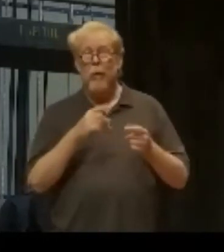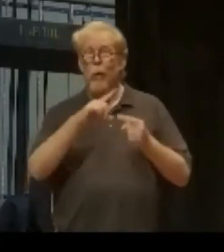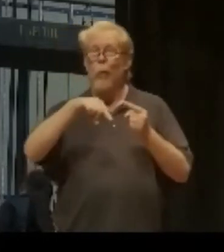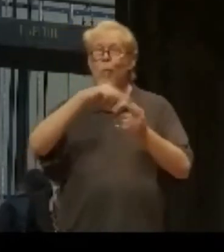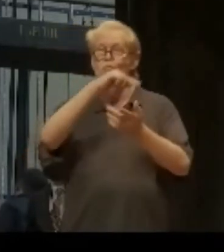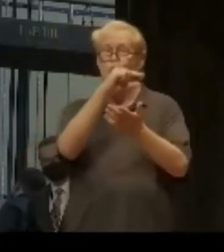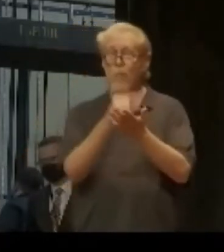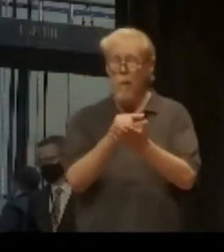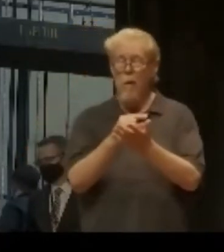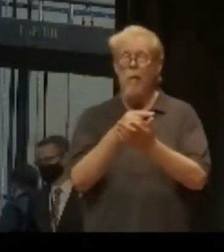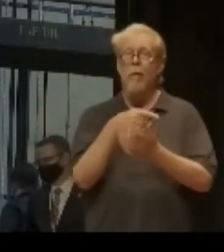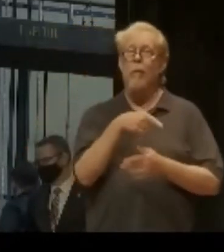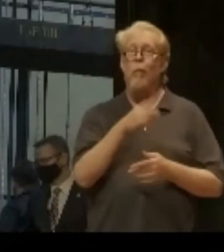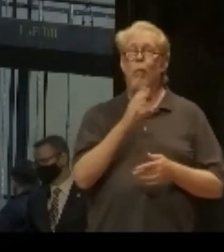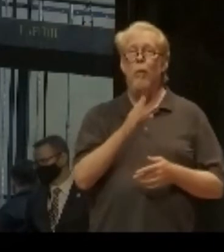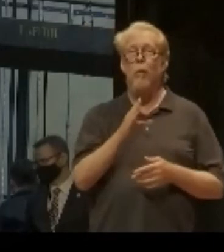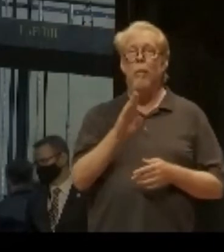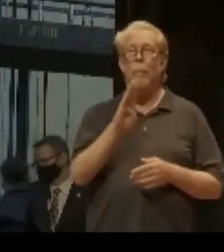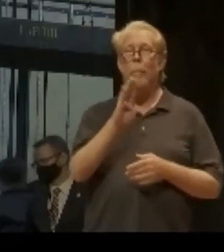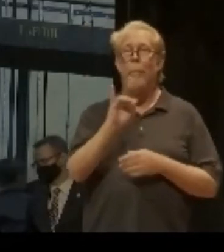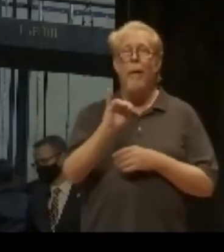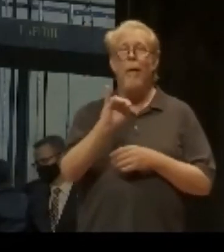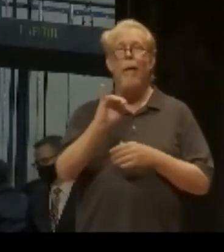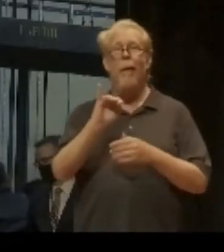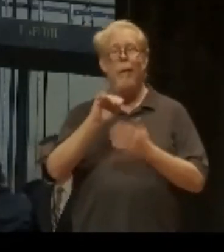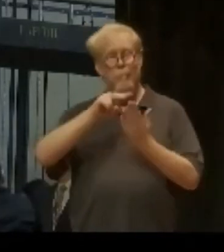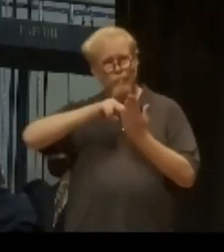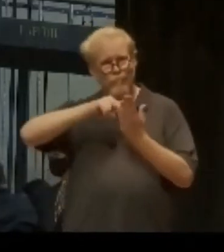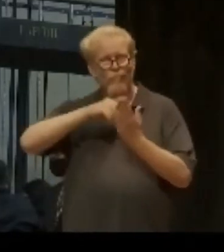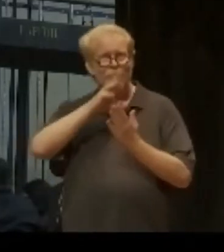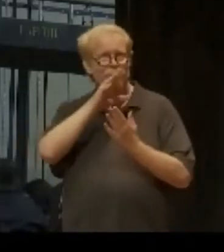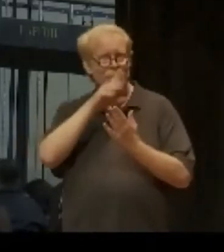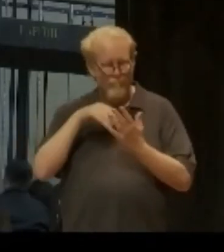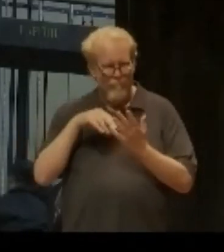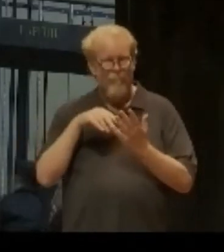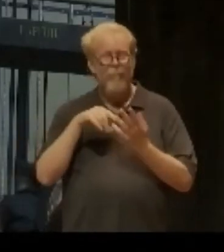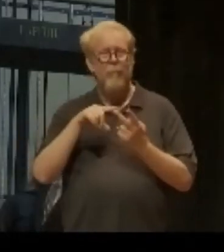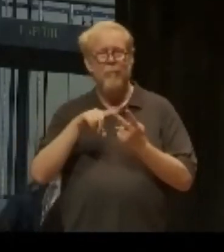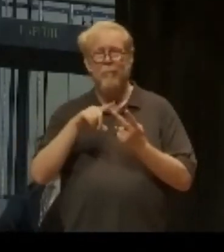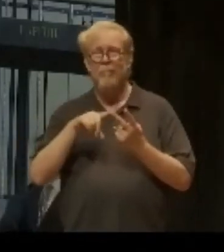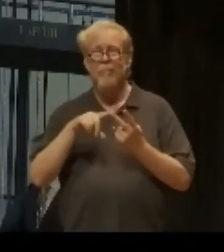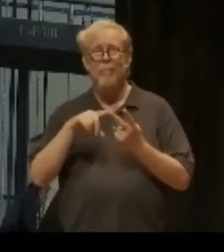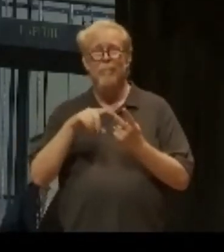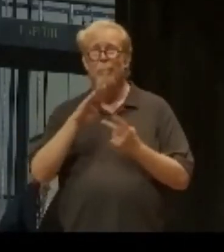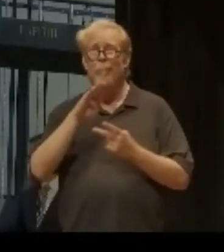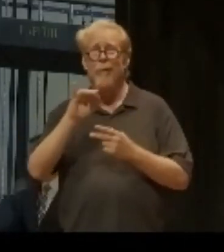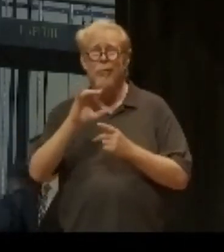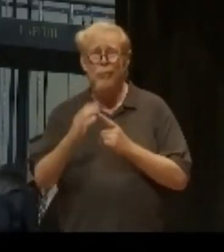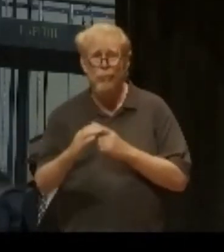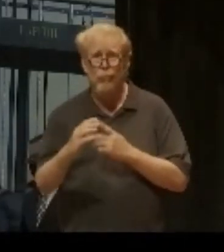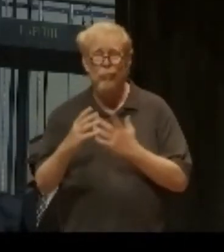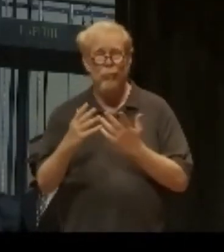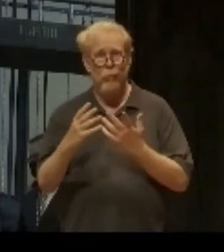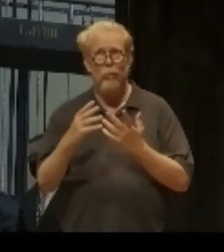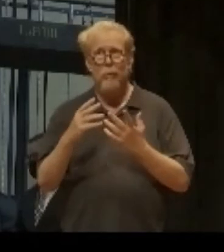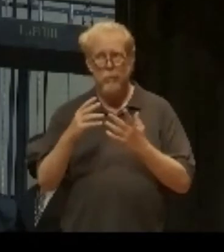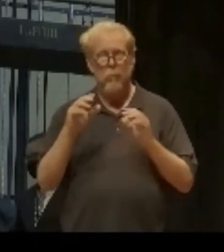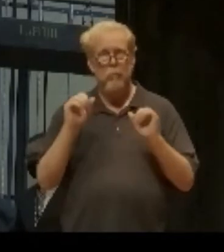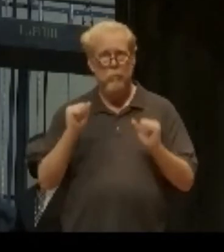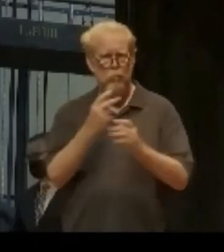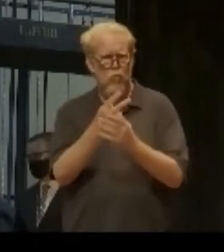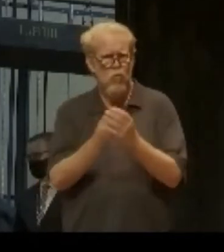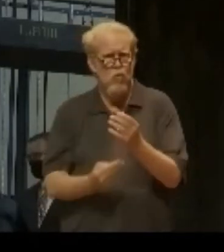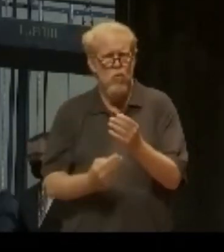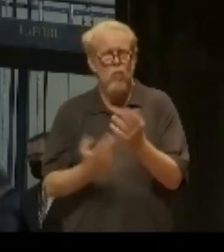estudiantes para que cuando se gradúen ellos sean bilingües, biculturales, fluidos